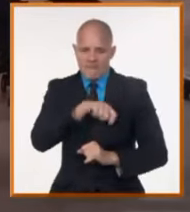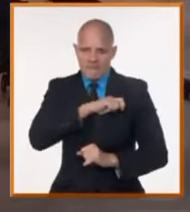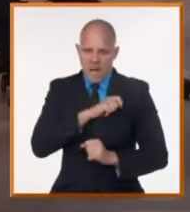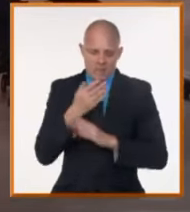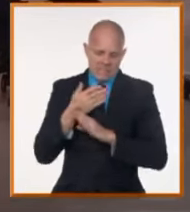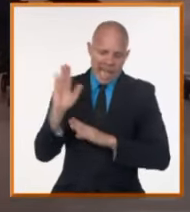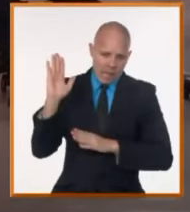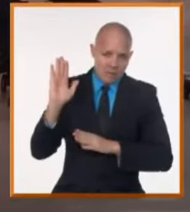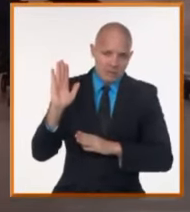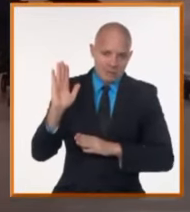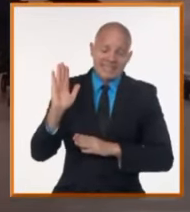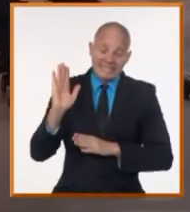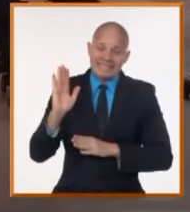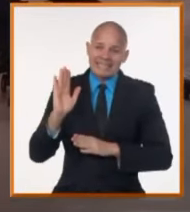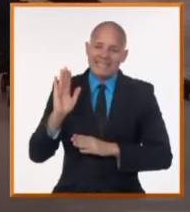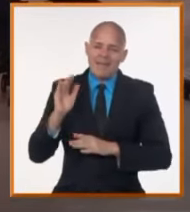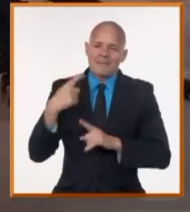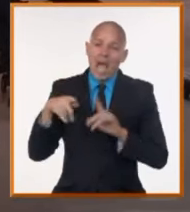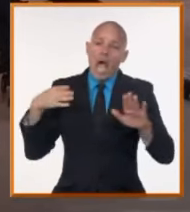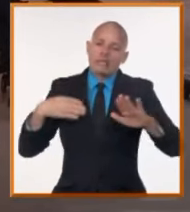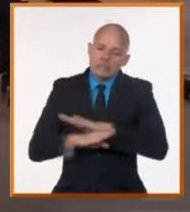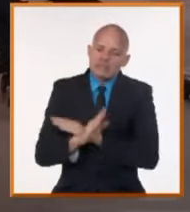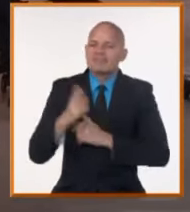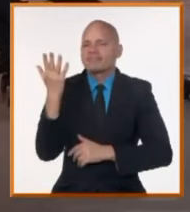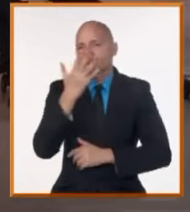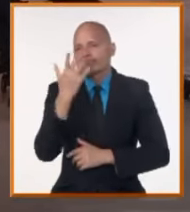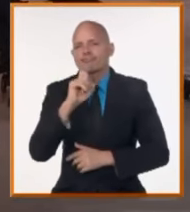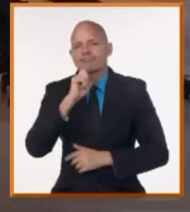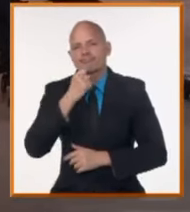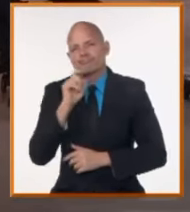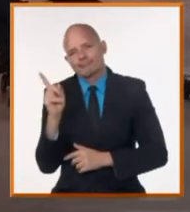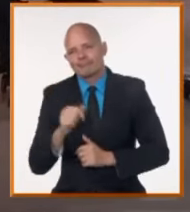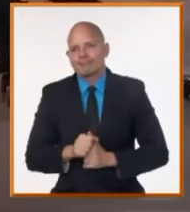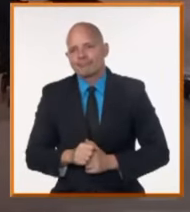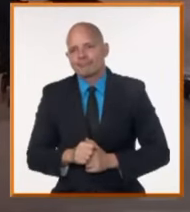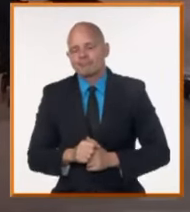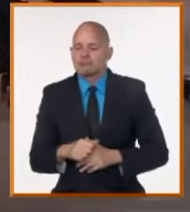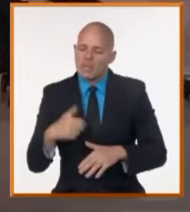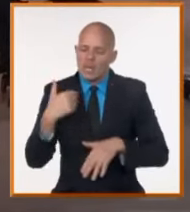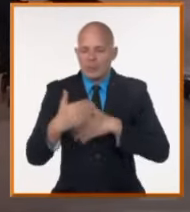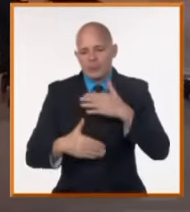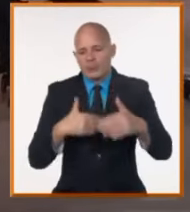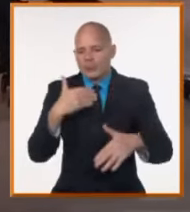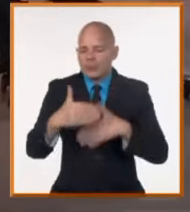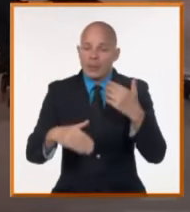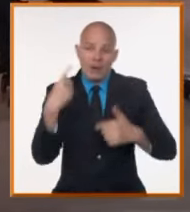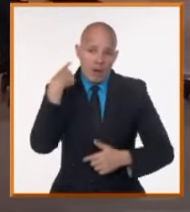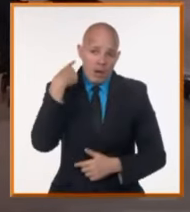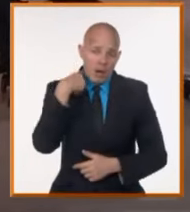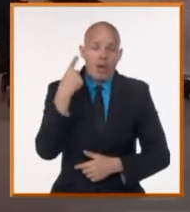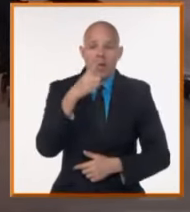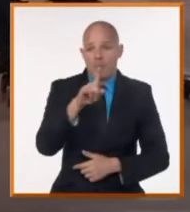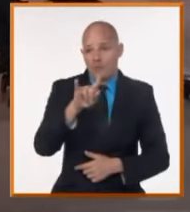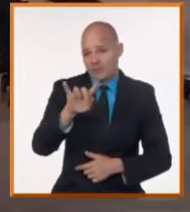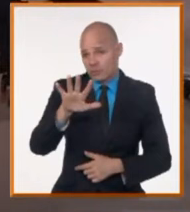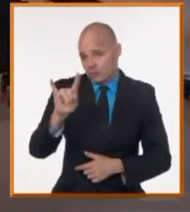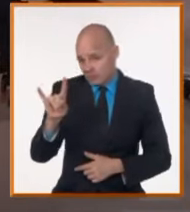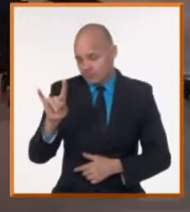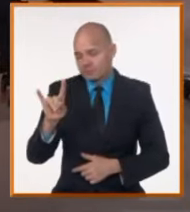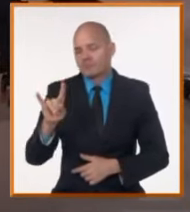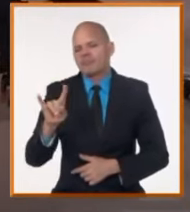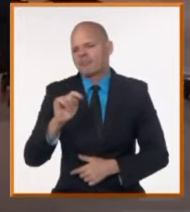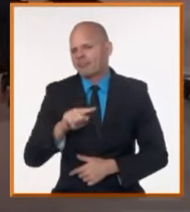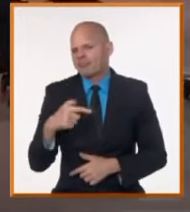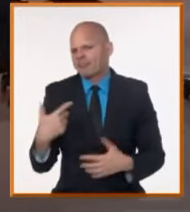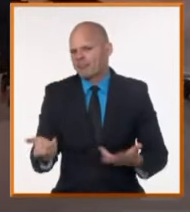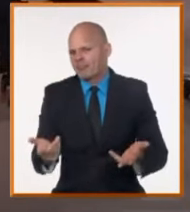en 1959 triunfa la Revolución Cubana y no solamente cambia un poco, vamos a decir, las